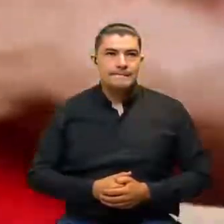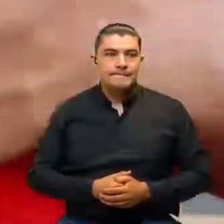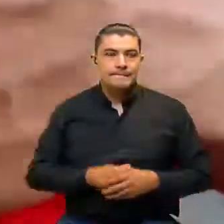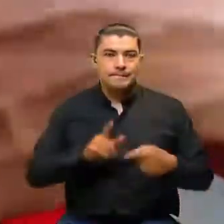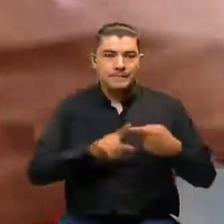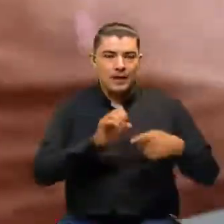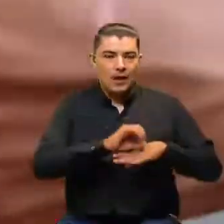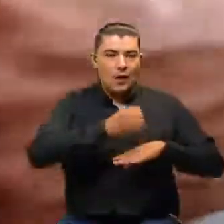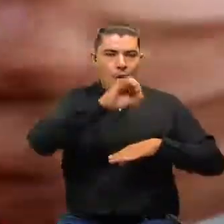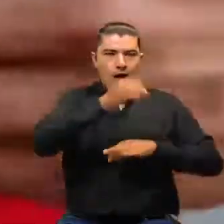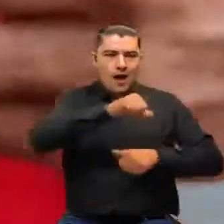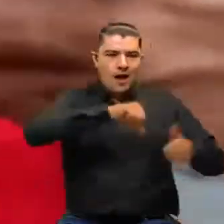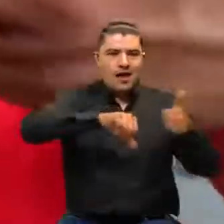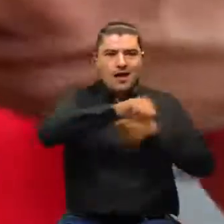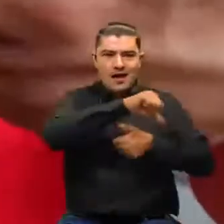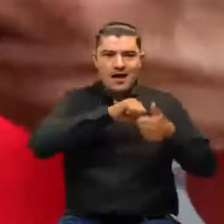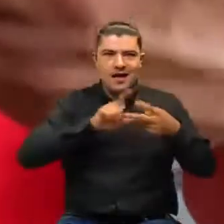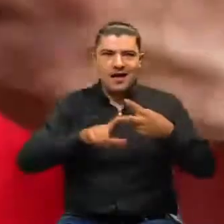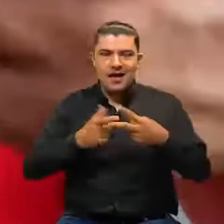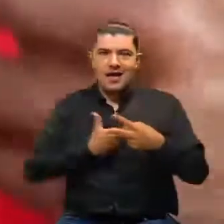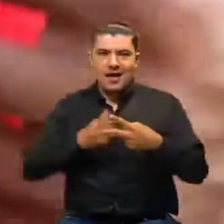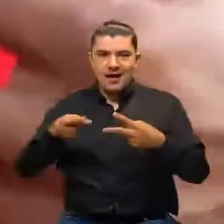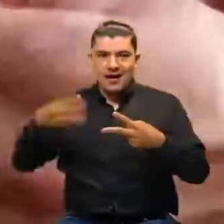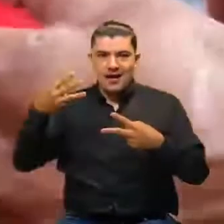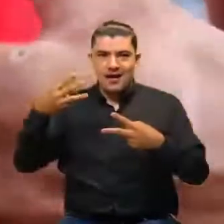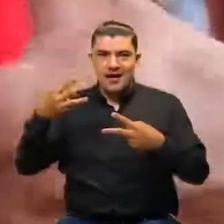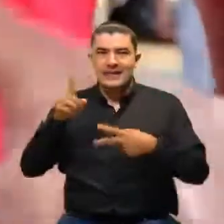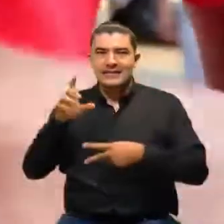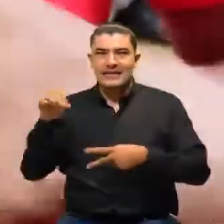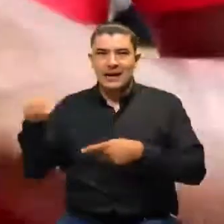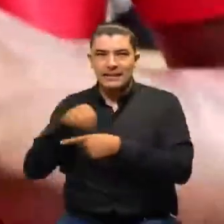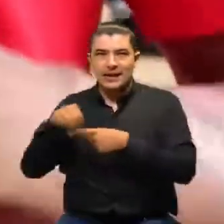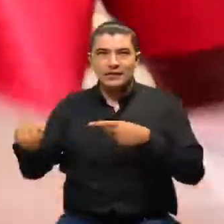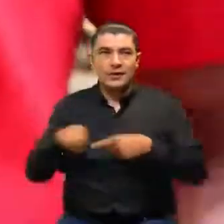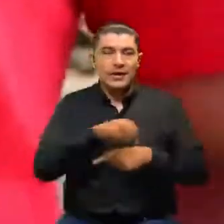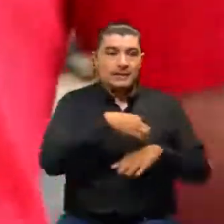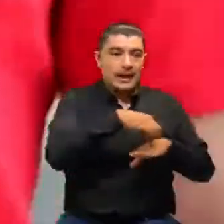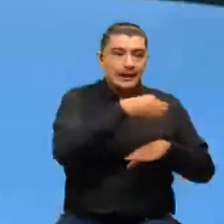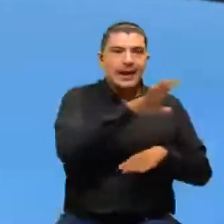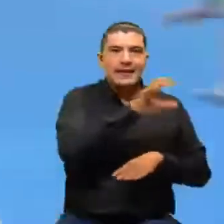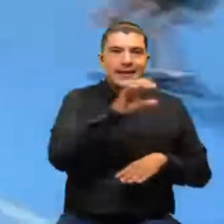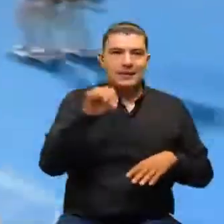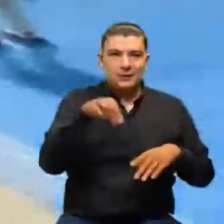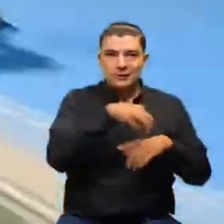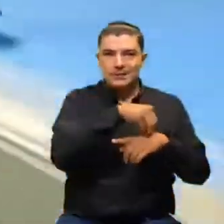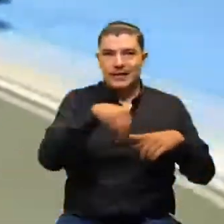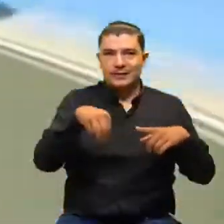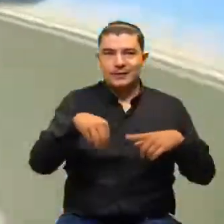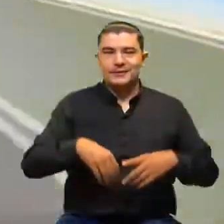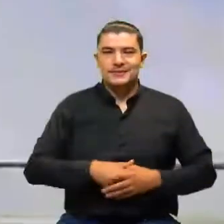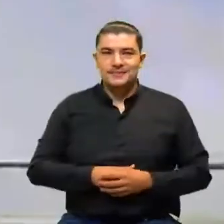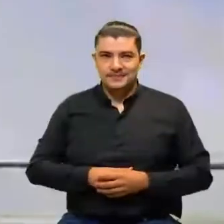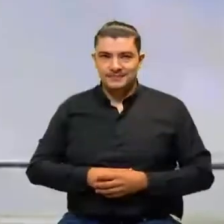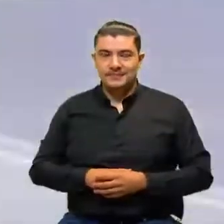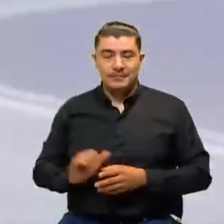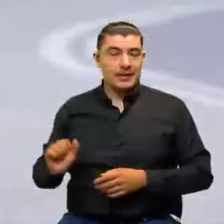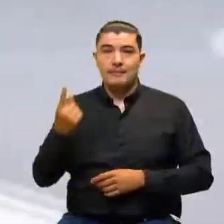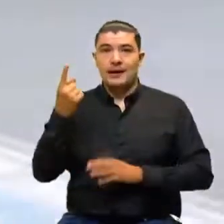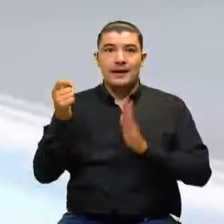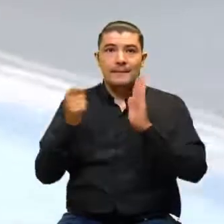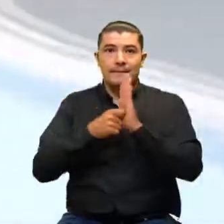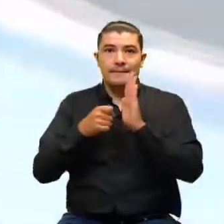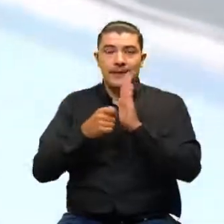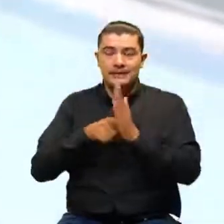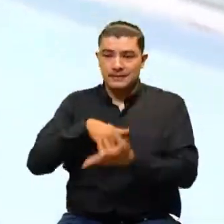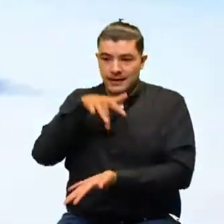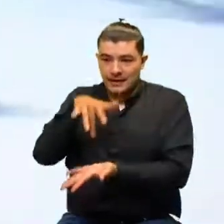de oro en relevos pista, medalla de bronce en 100 metros carriles y medalla de plata en 500 metros pista. Preseas que consigue tras su primera participación